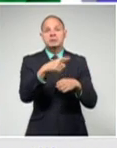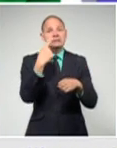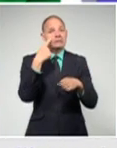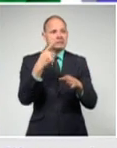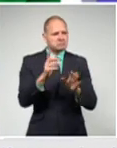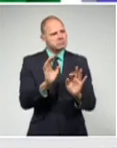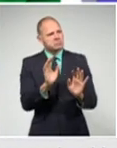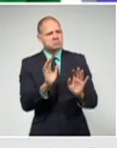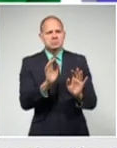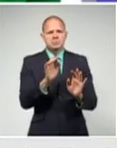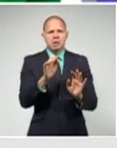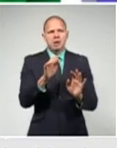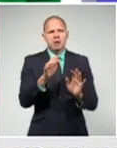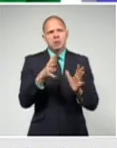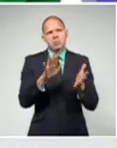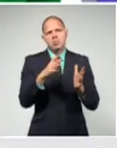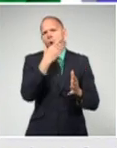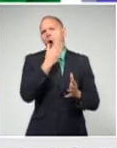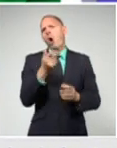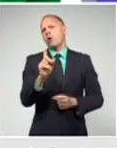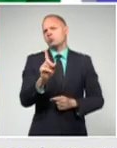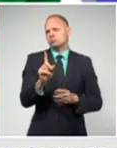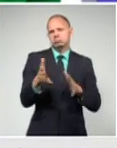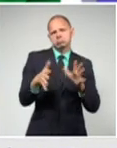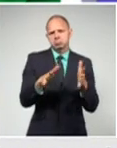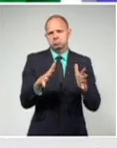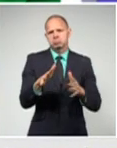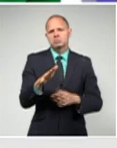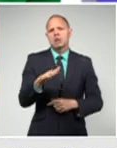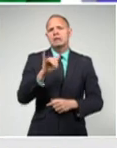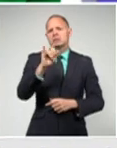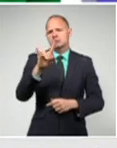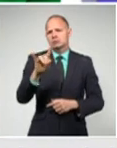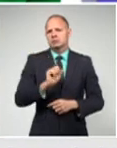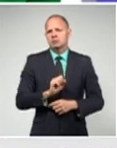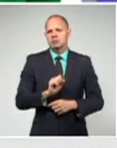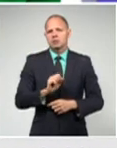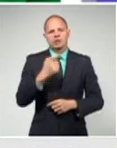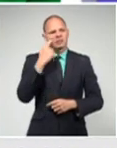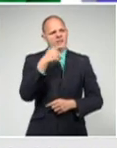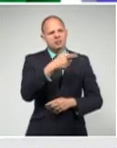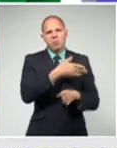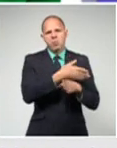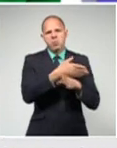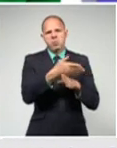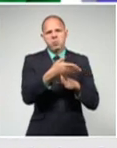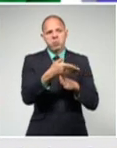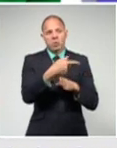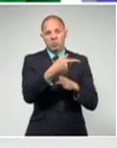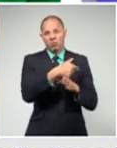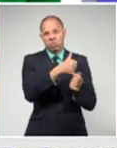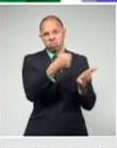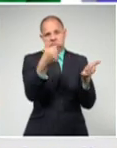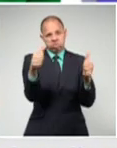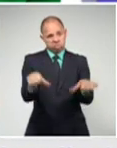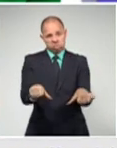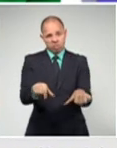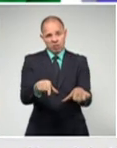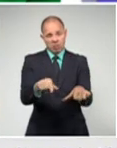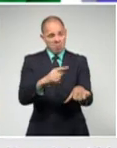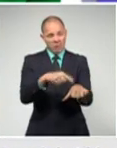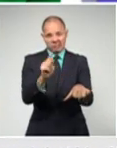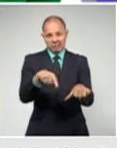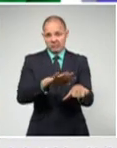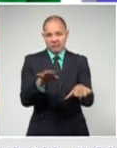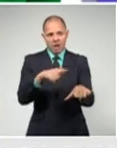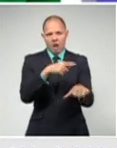relativamente joven, 69 años de edad, pues tuvo una evolución muy rápida y solamente estuvo